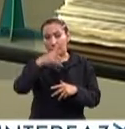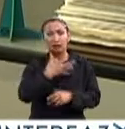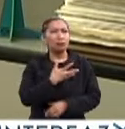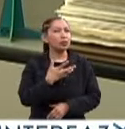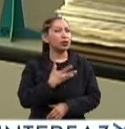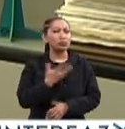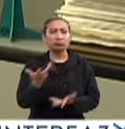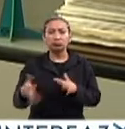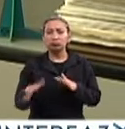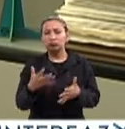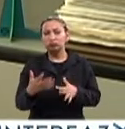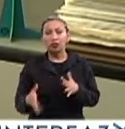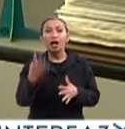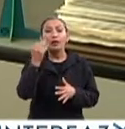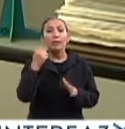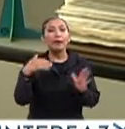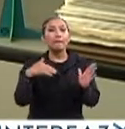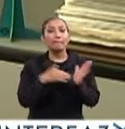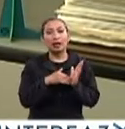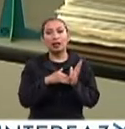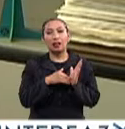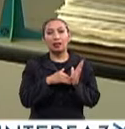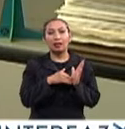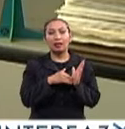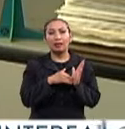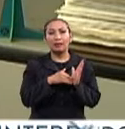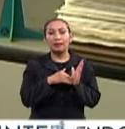Tenemos cerca de 9,000